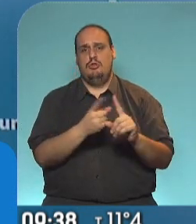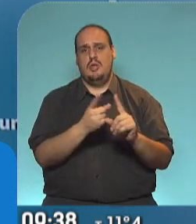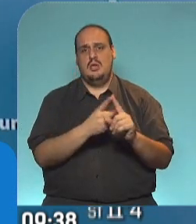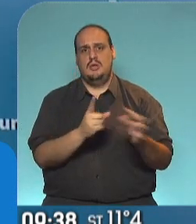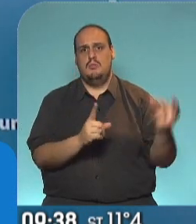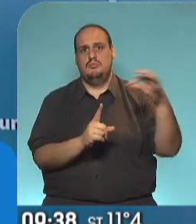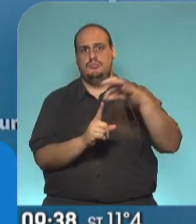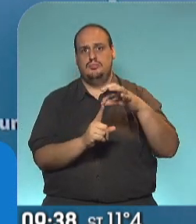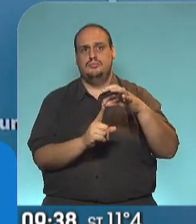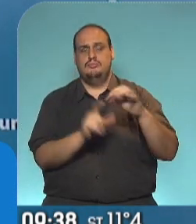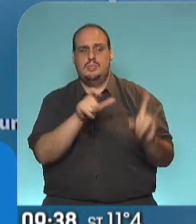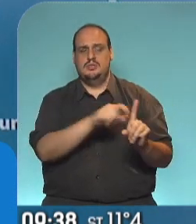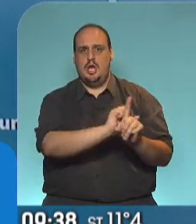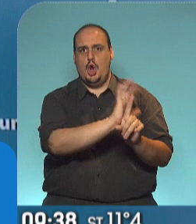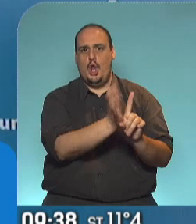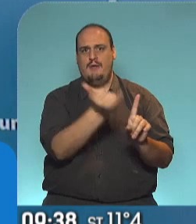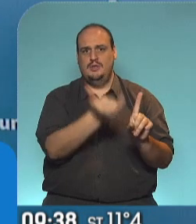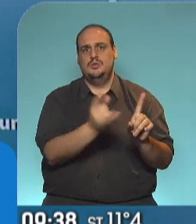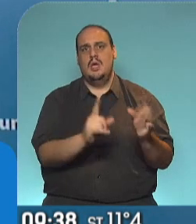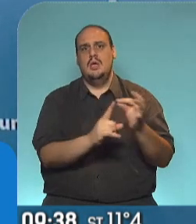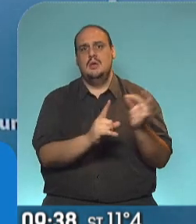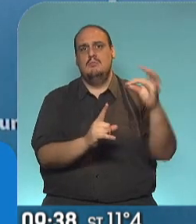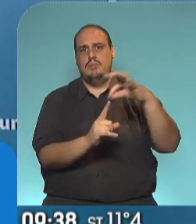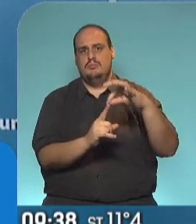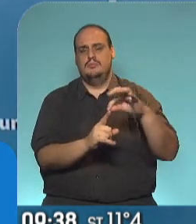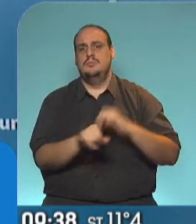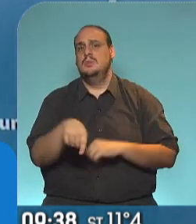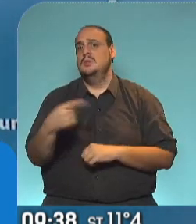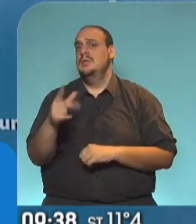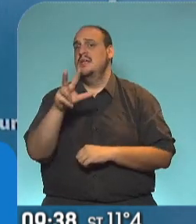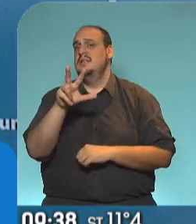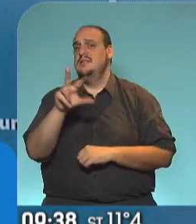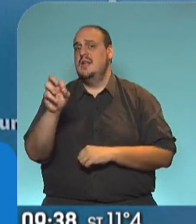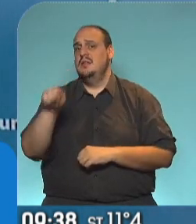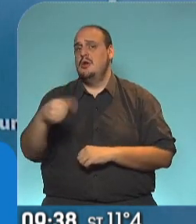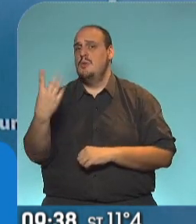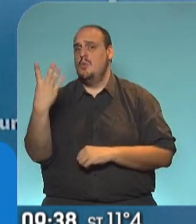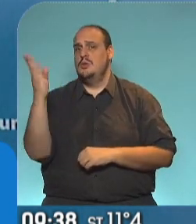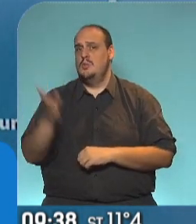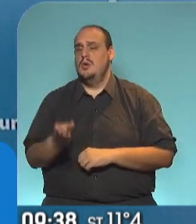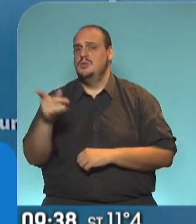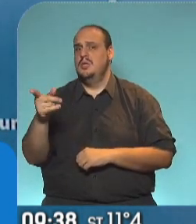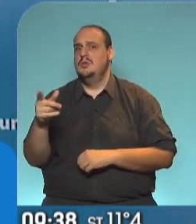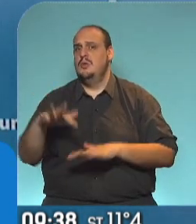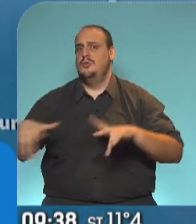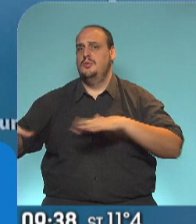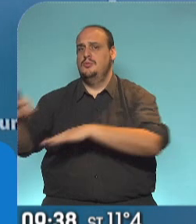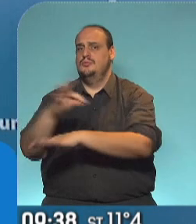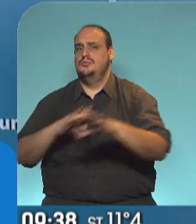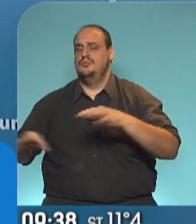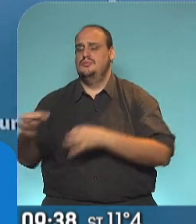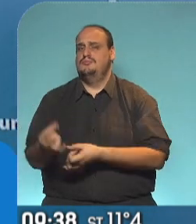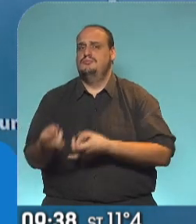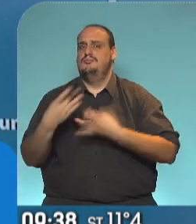un contacto estrecho con una persona que tiene un coronavirus confirmado y un 30,4 por ciento se produce por transmisión en áreas